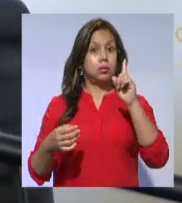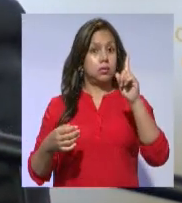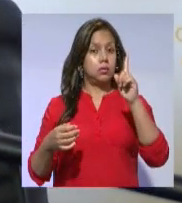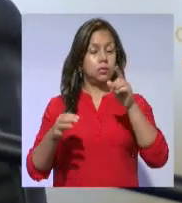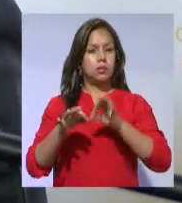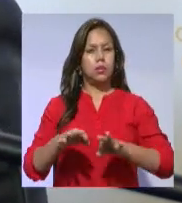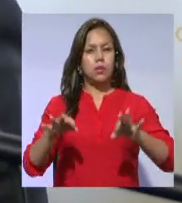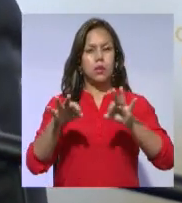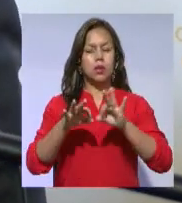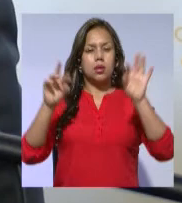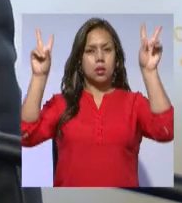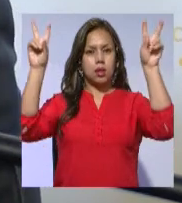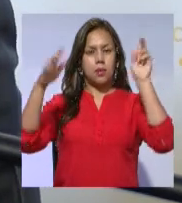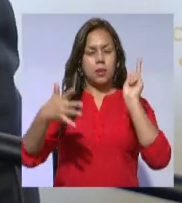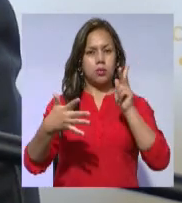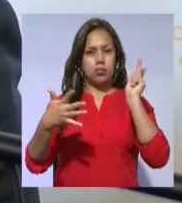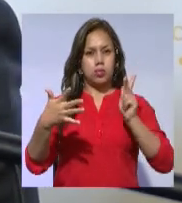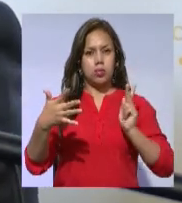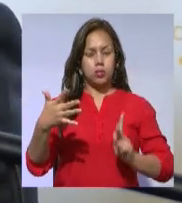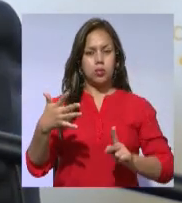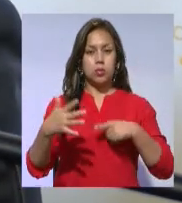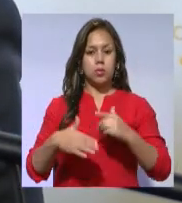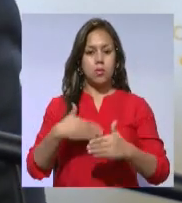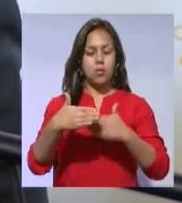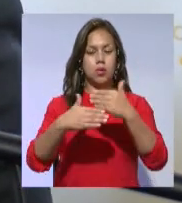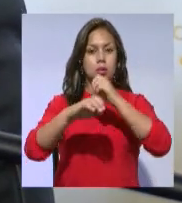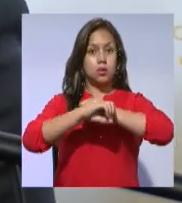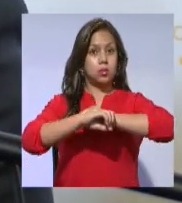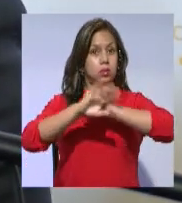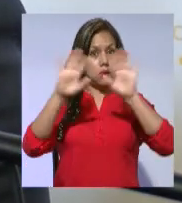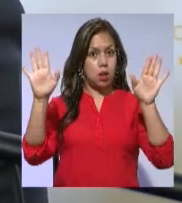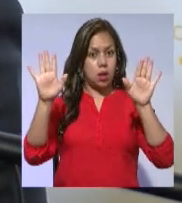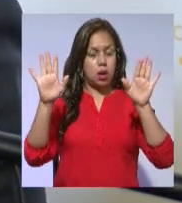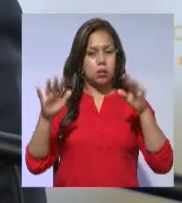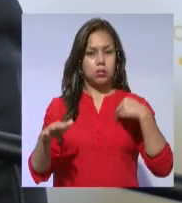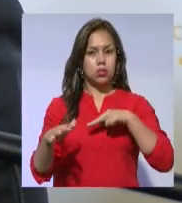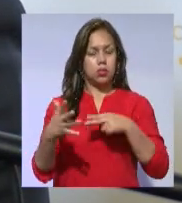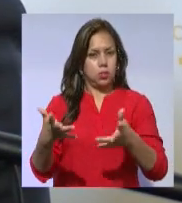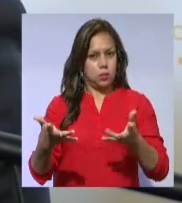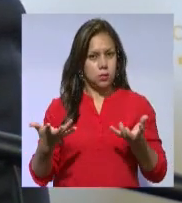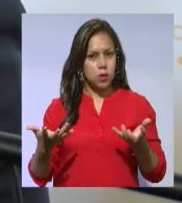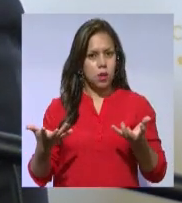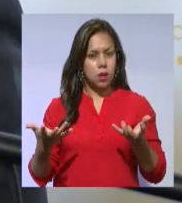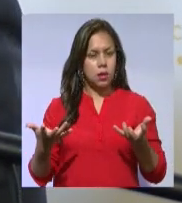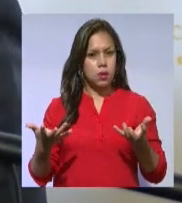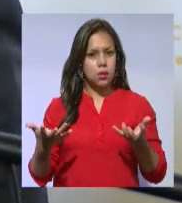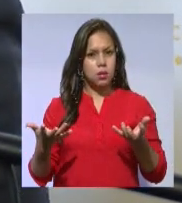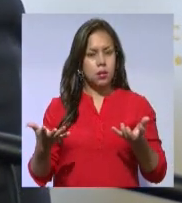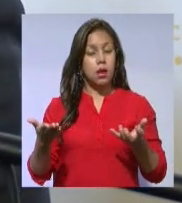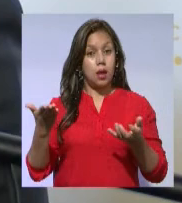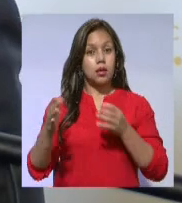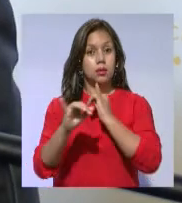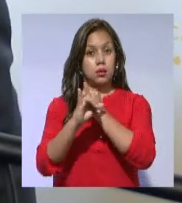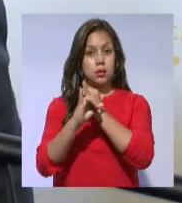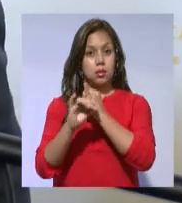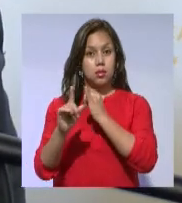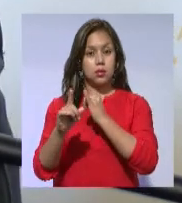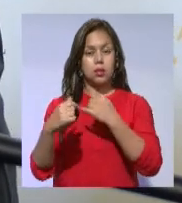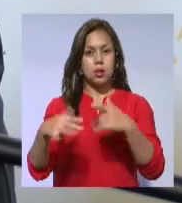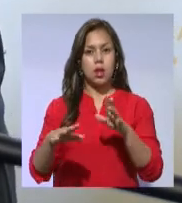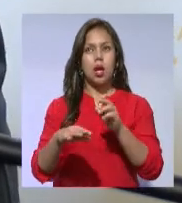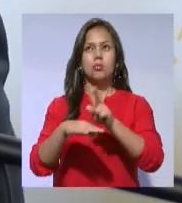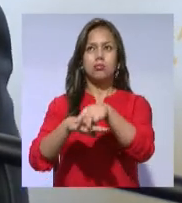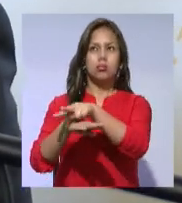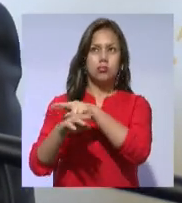temas claves en los procesos de transparencia que queremos emprender también en esta institucionalización de la